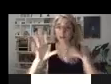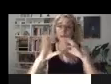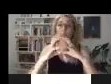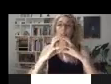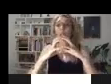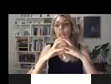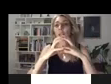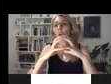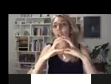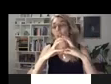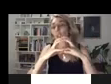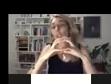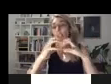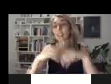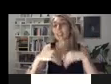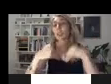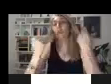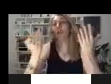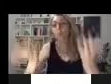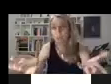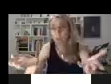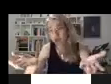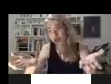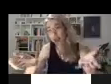abanico de coleccionistas y